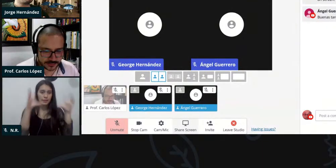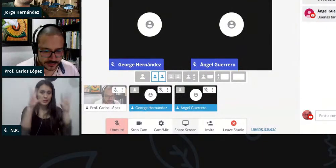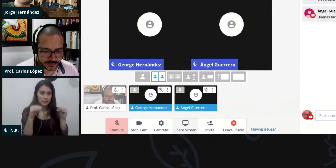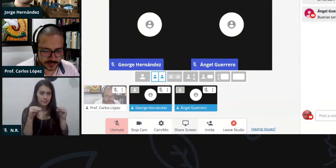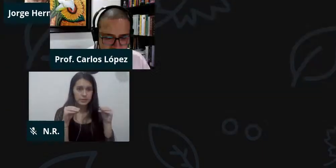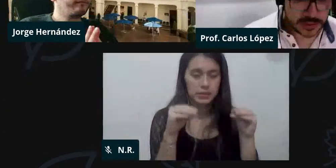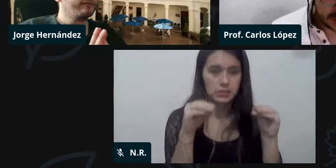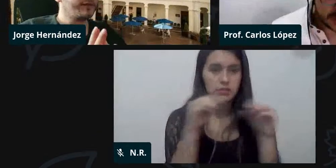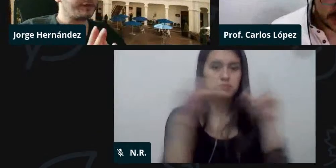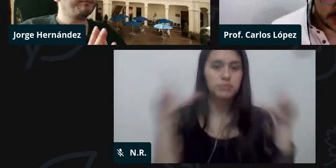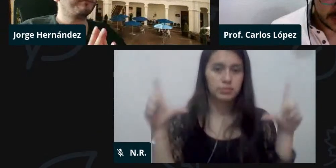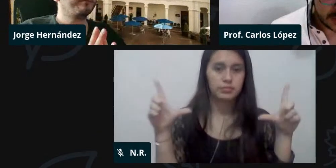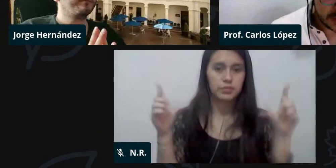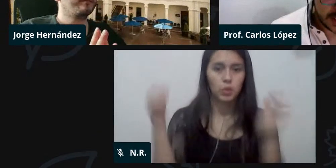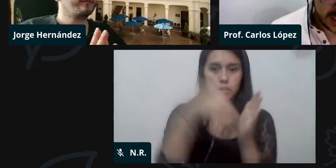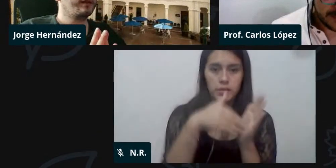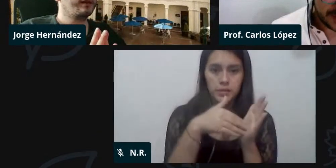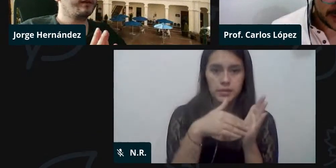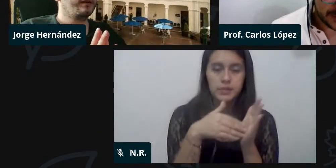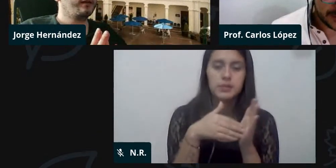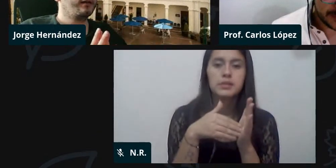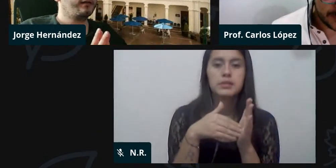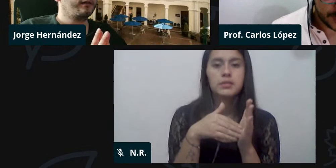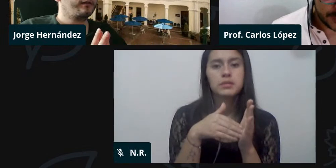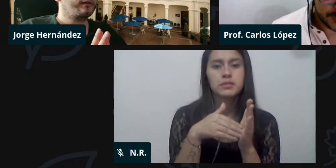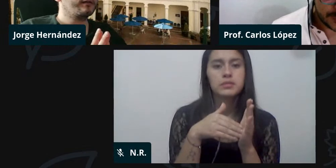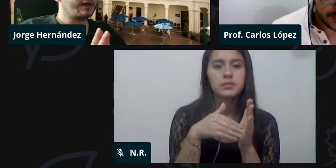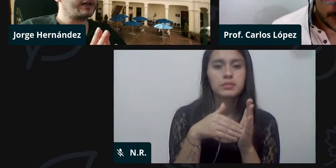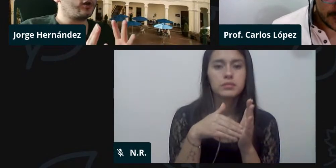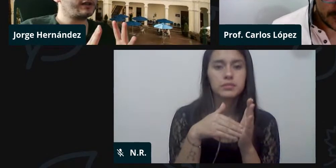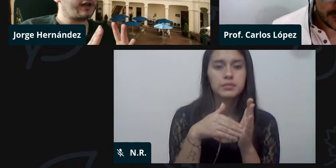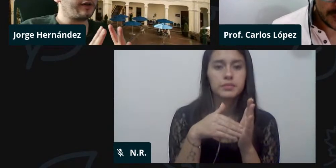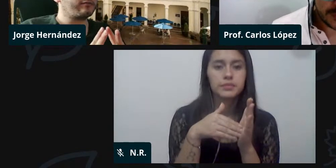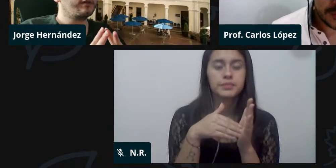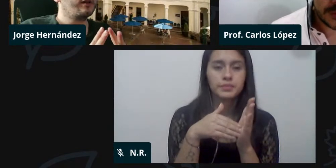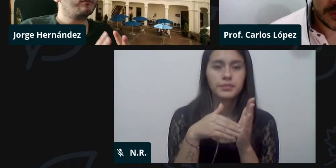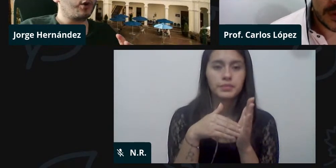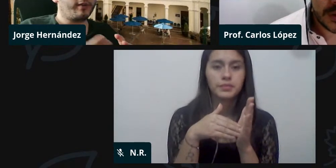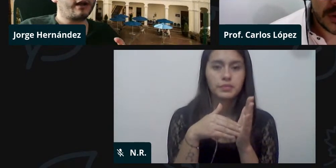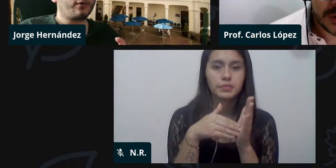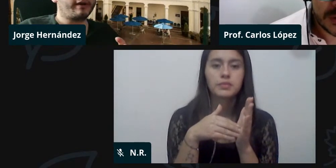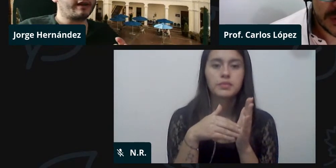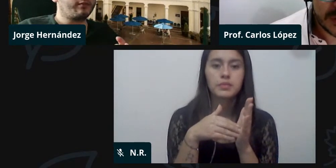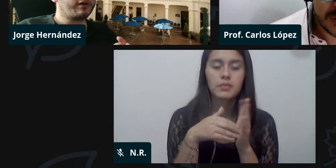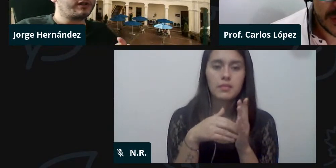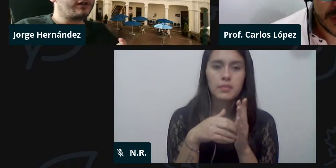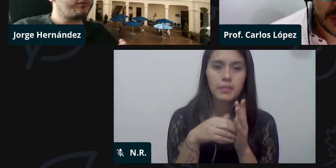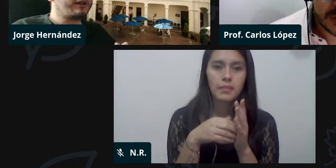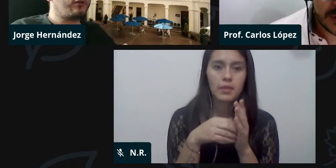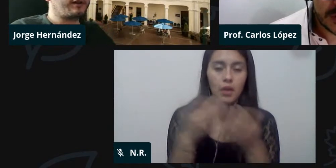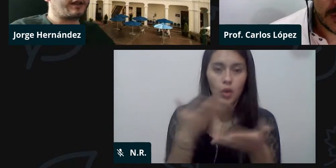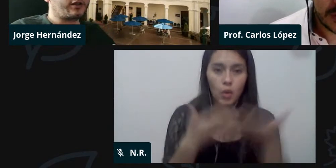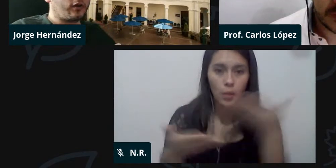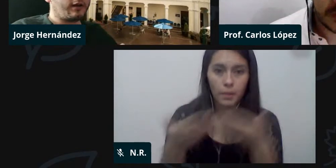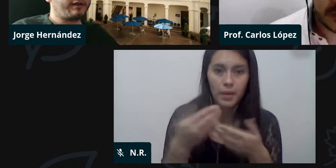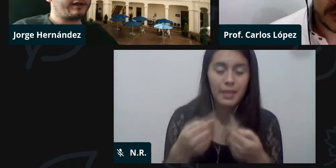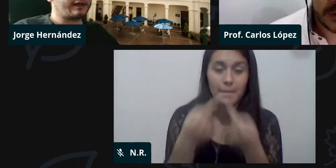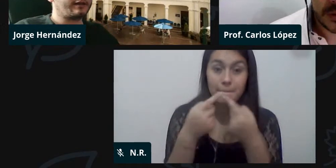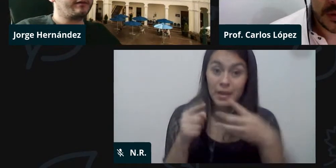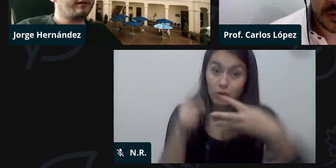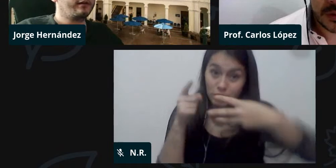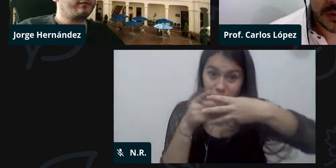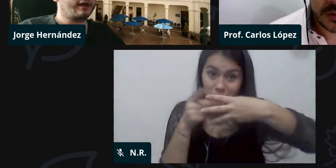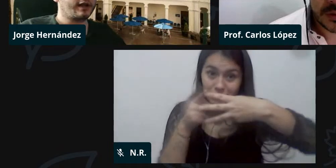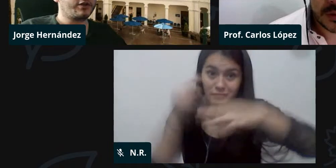aquí. Sí. Ay, perdón, burro. Sí, no, está bien. Vuélvela a compartir, pero esta vez nos vas a compartir toda la